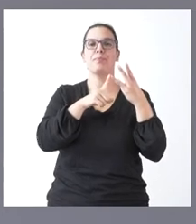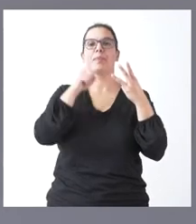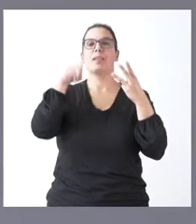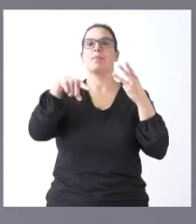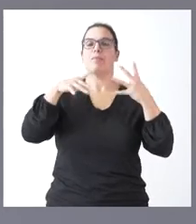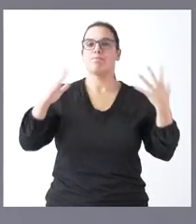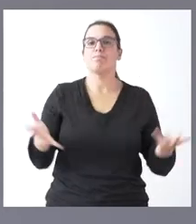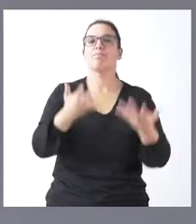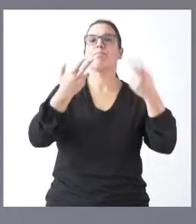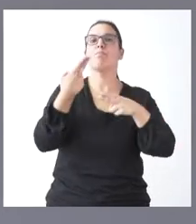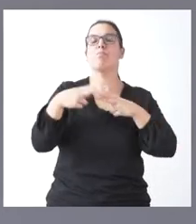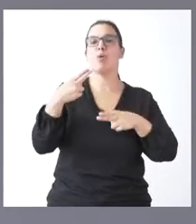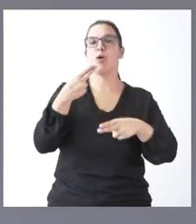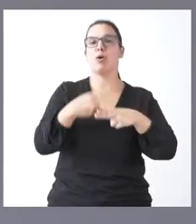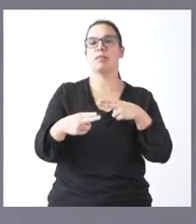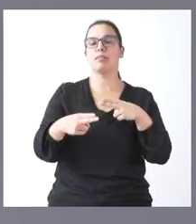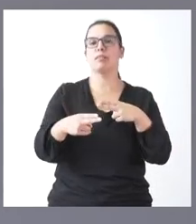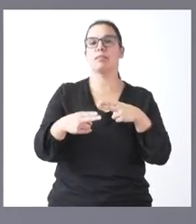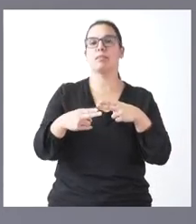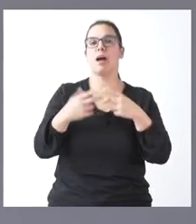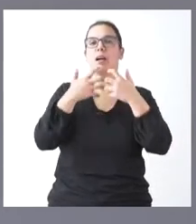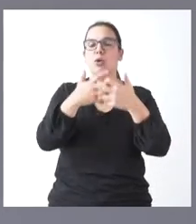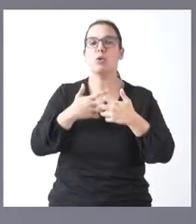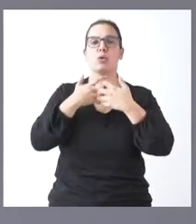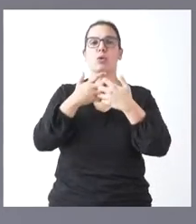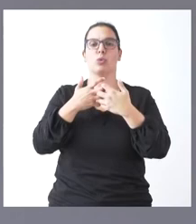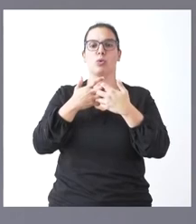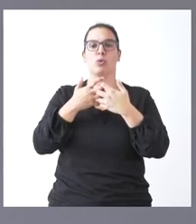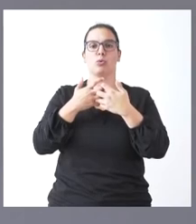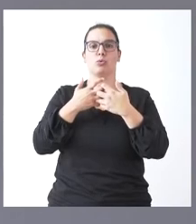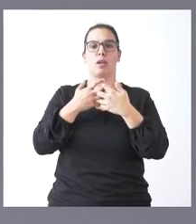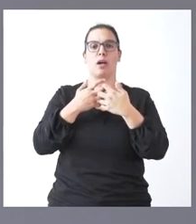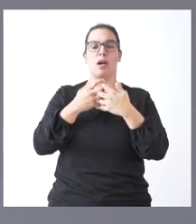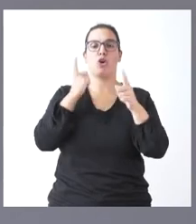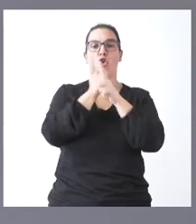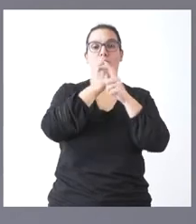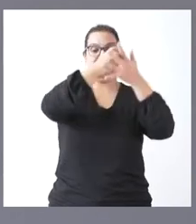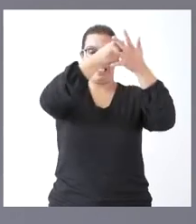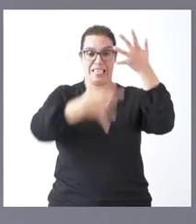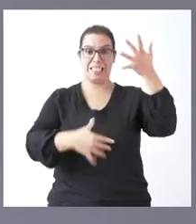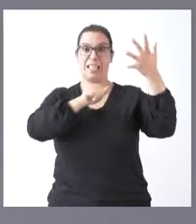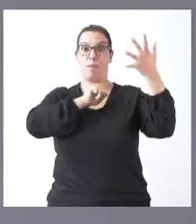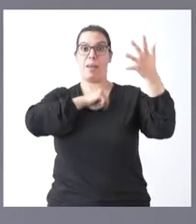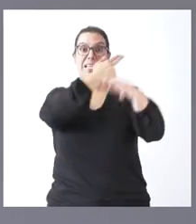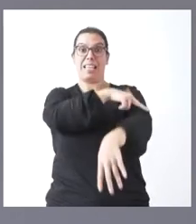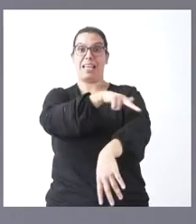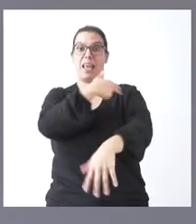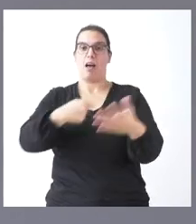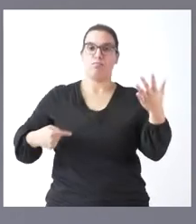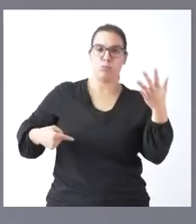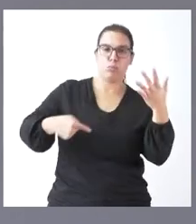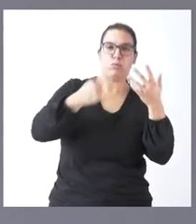impulsado una política de lucha contra la lista de espera en el ámbito sanitario con un importante